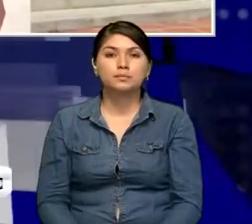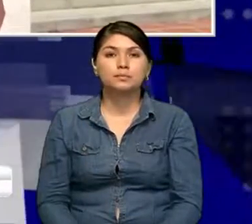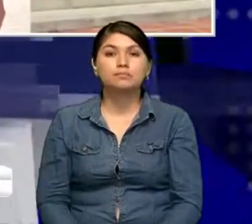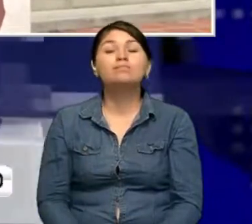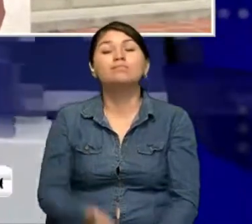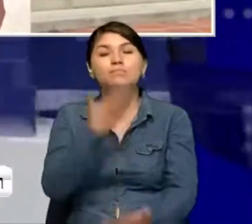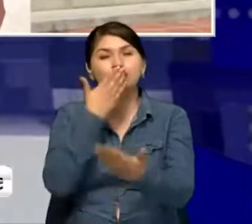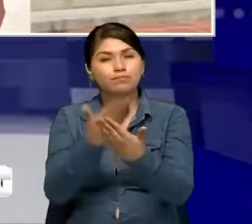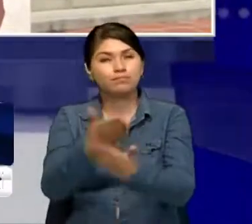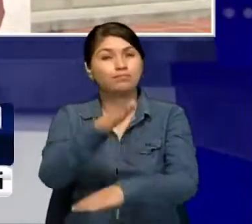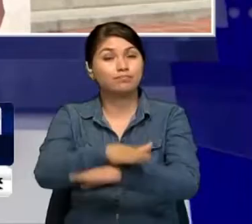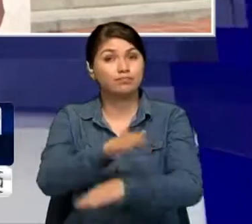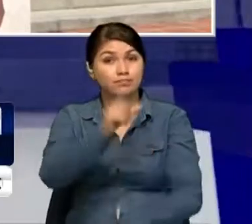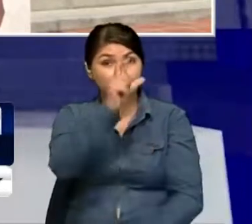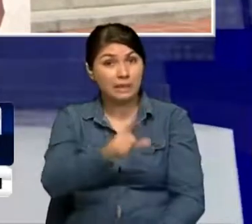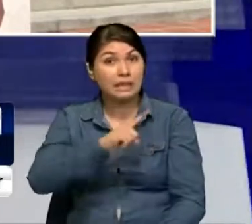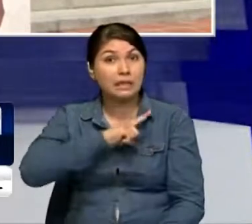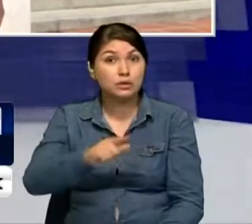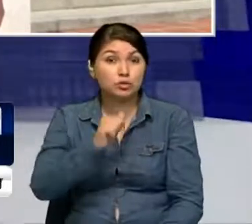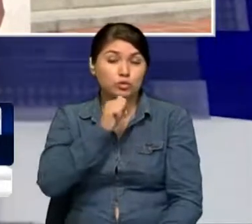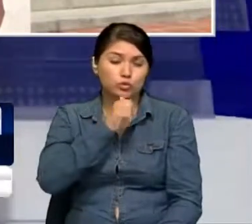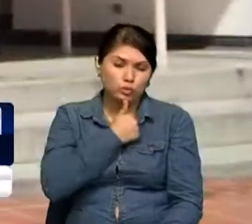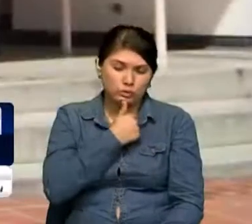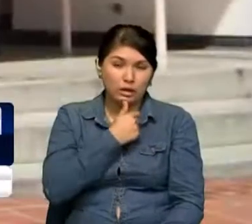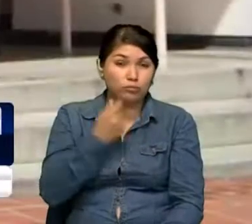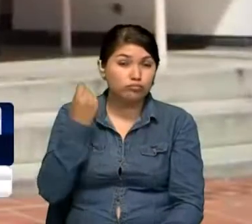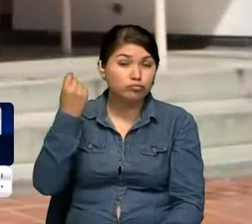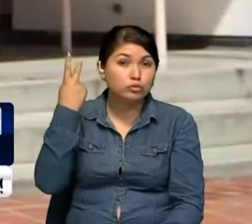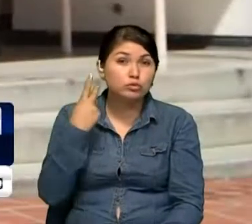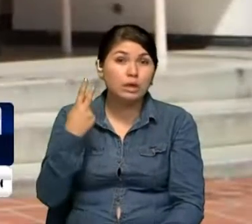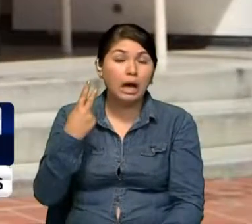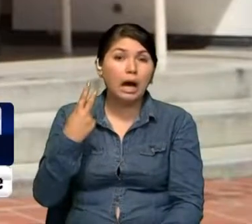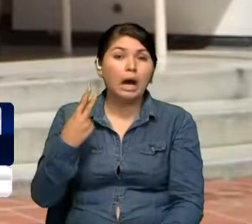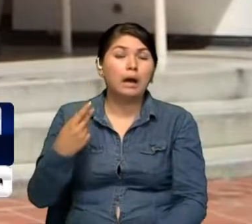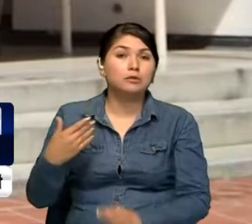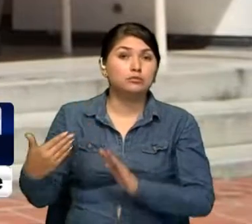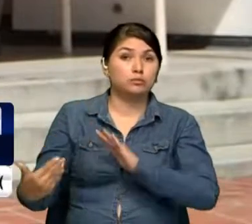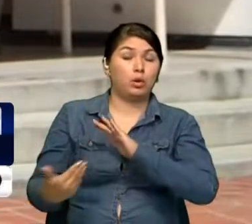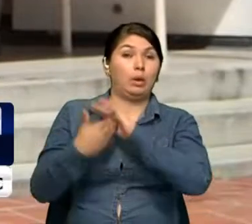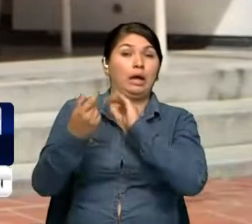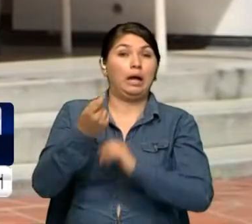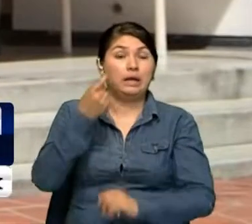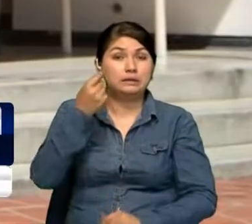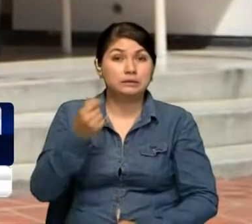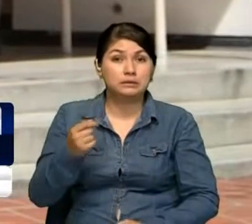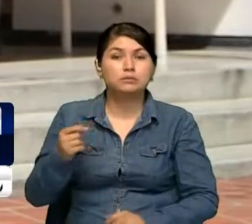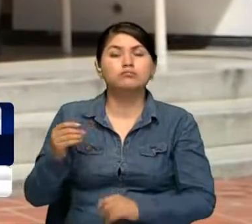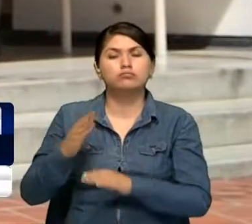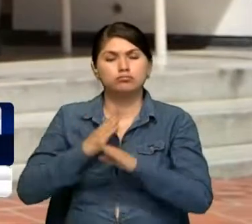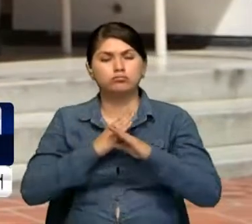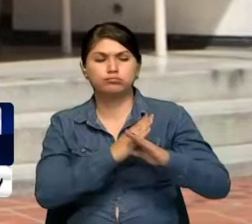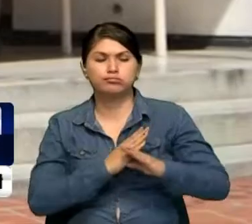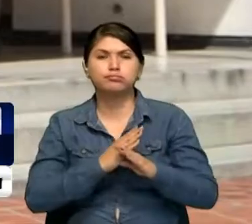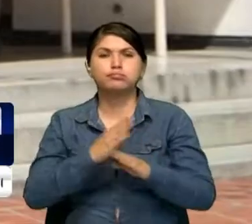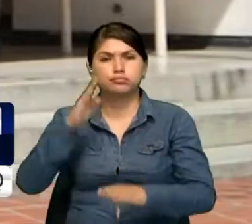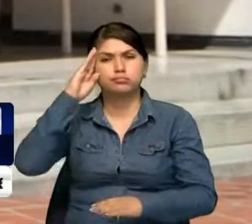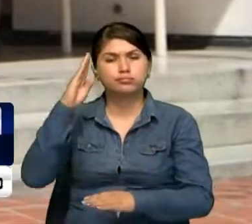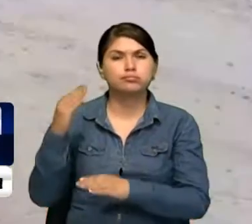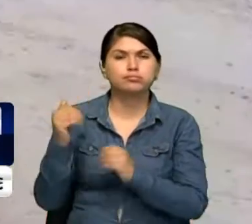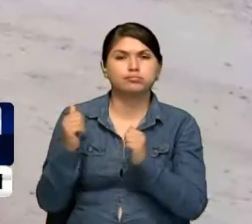Así, muy buenas tardes. Pues el líder que sufrió el atentado el día anterior cuenta con acompañamiento de la Unidad Nacional de Protección y de las autoridades en el municipio de